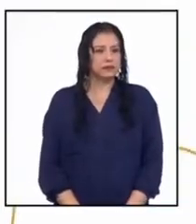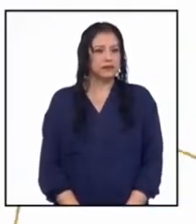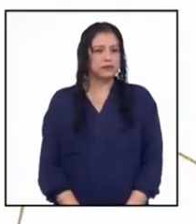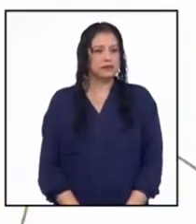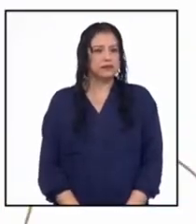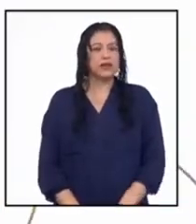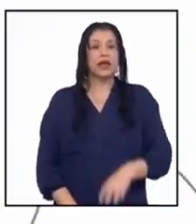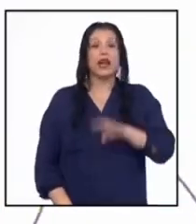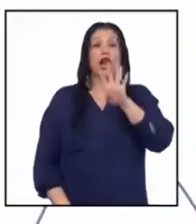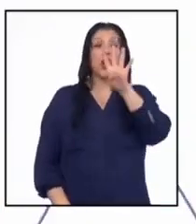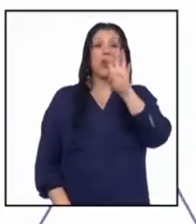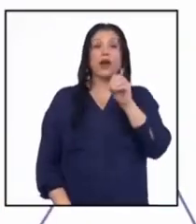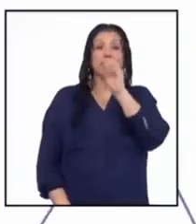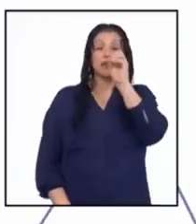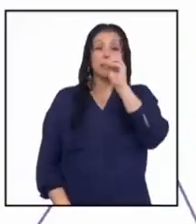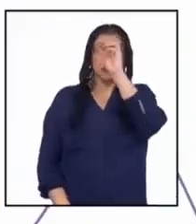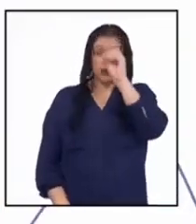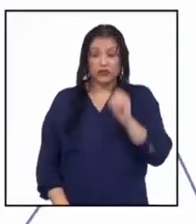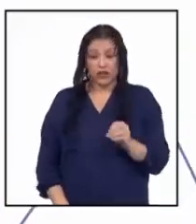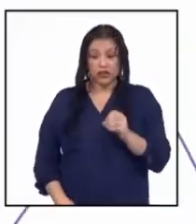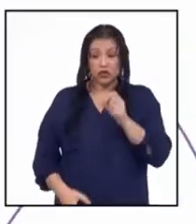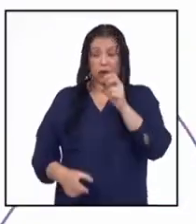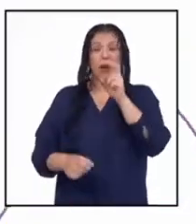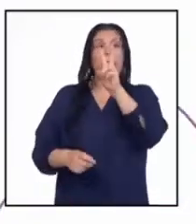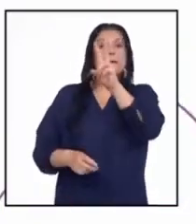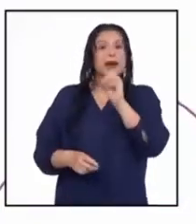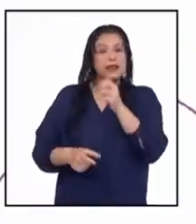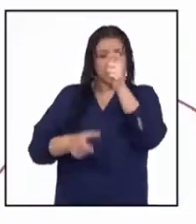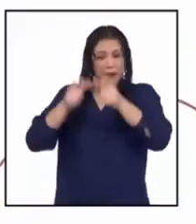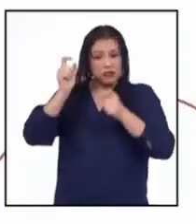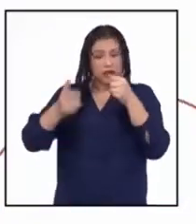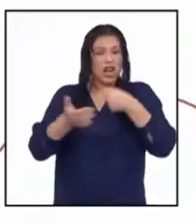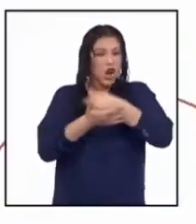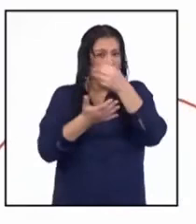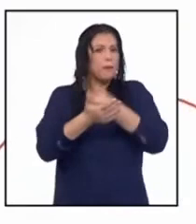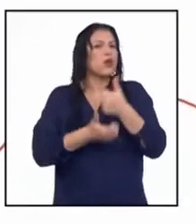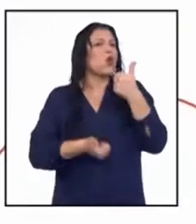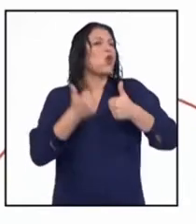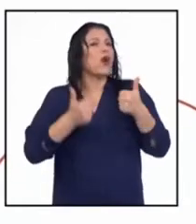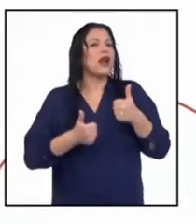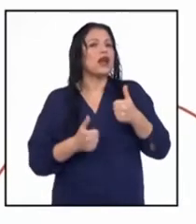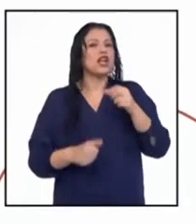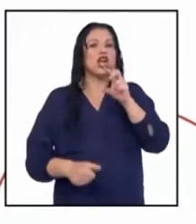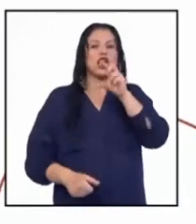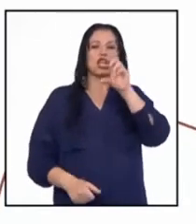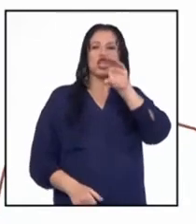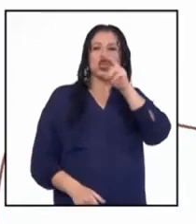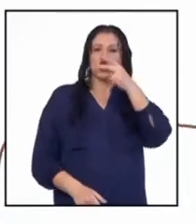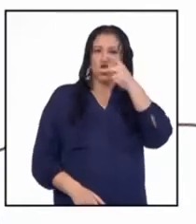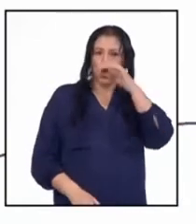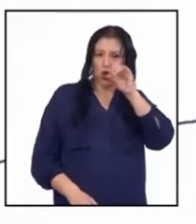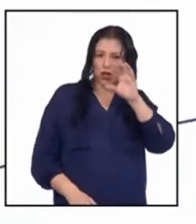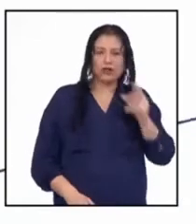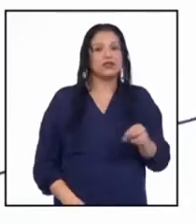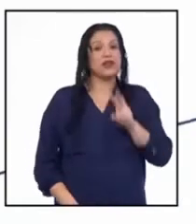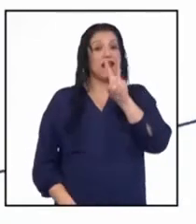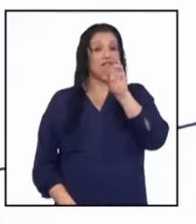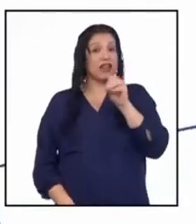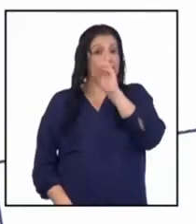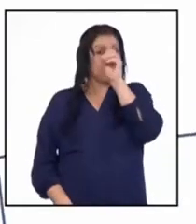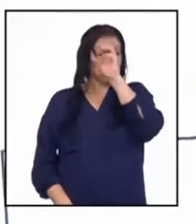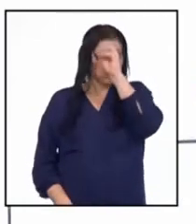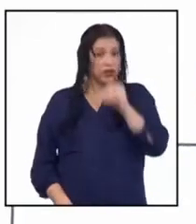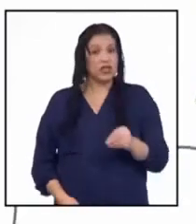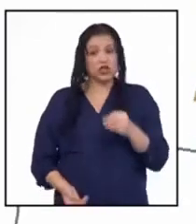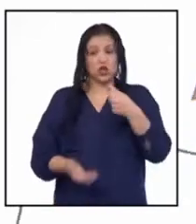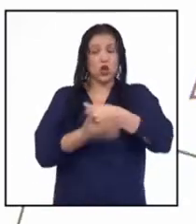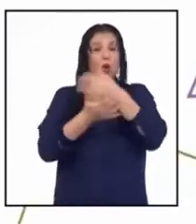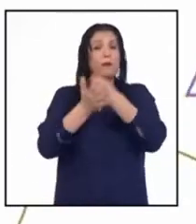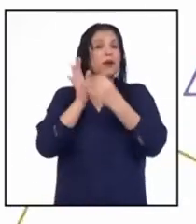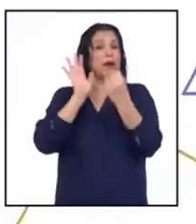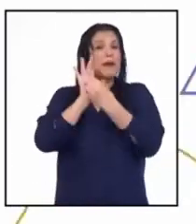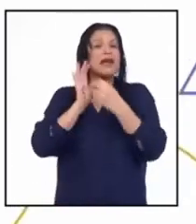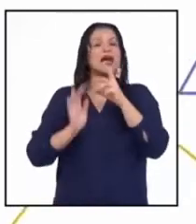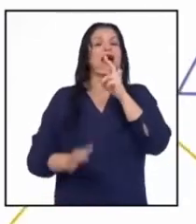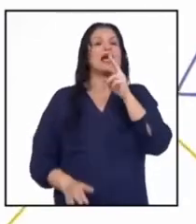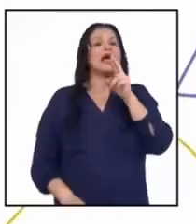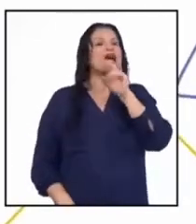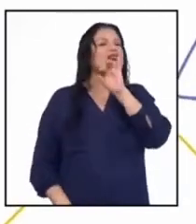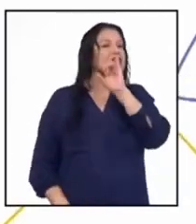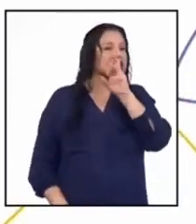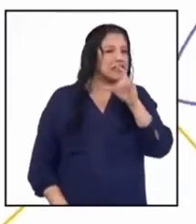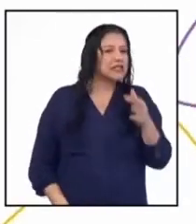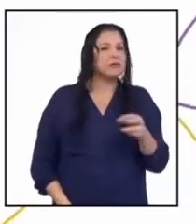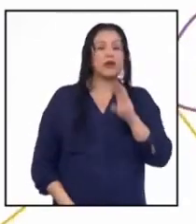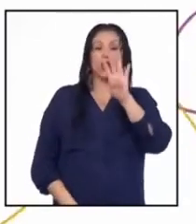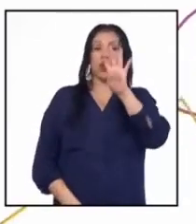El 40% de las 20 personas compró chocolatoso. El 20% compró riquísimo y el